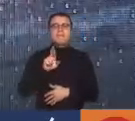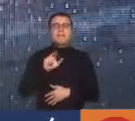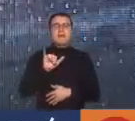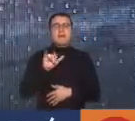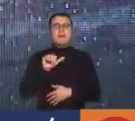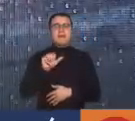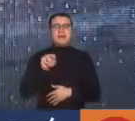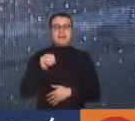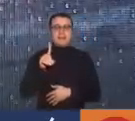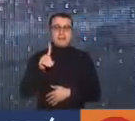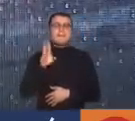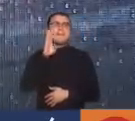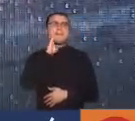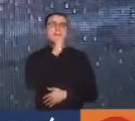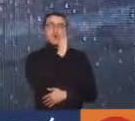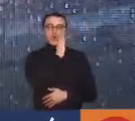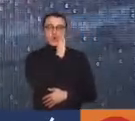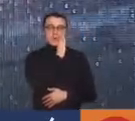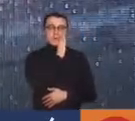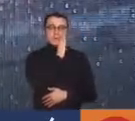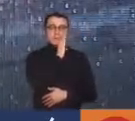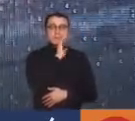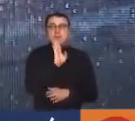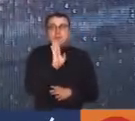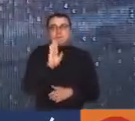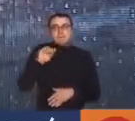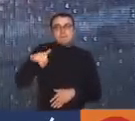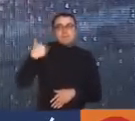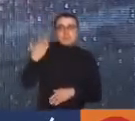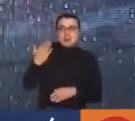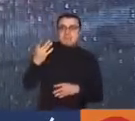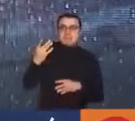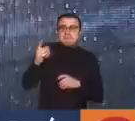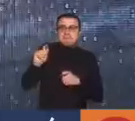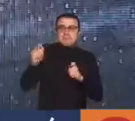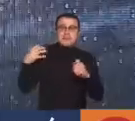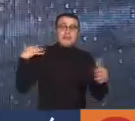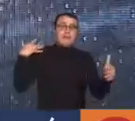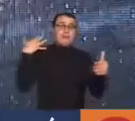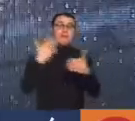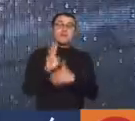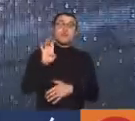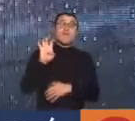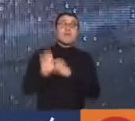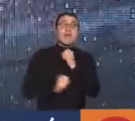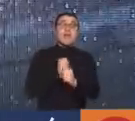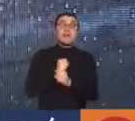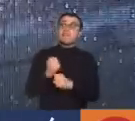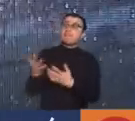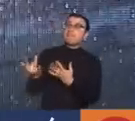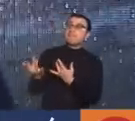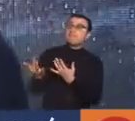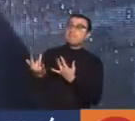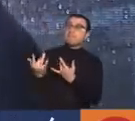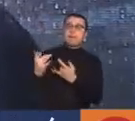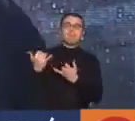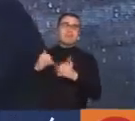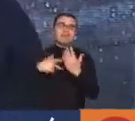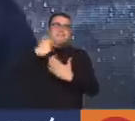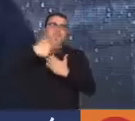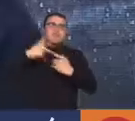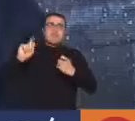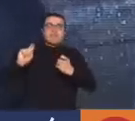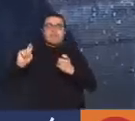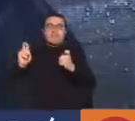y bueno, ya tuvo unos cambios, 9 años de espera. Pero aquí yo quisiera hablar de